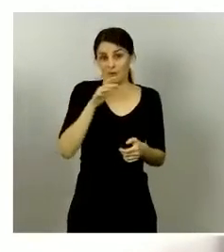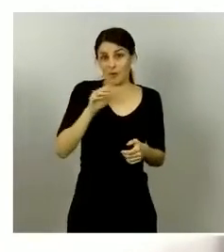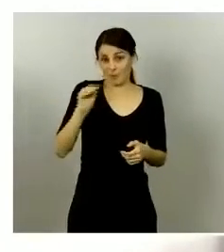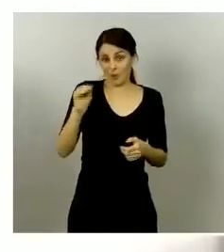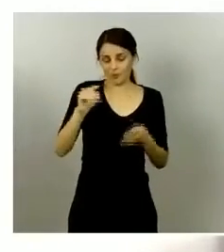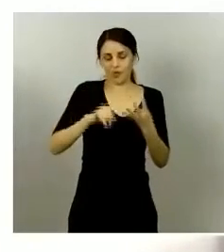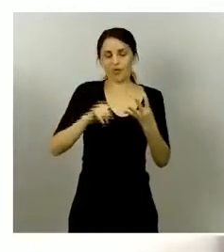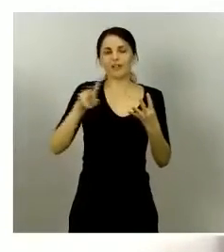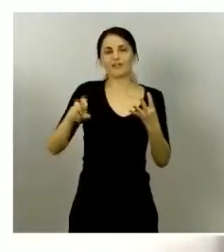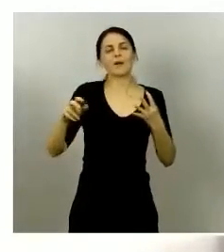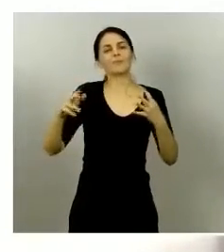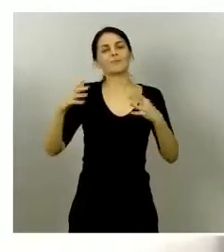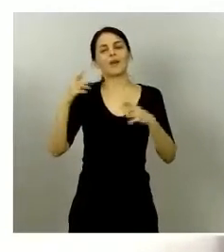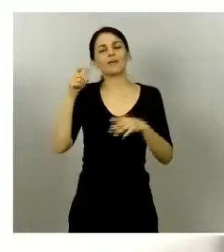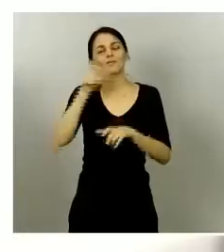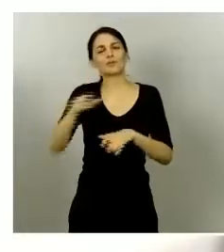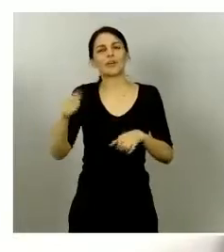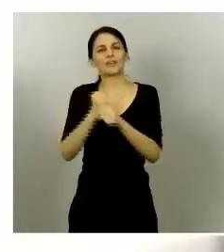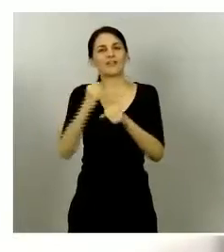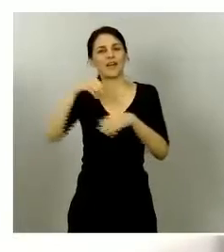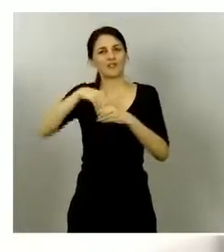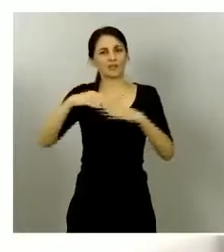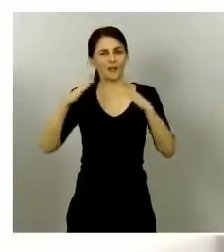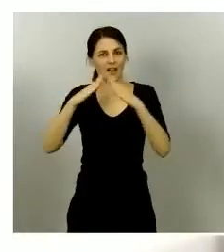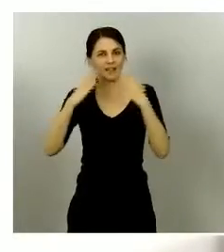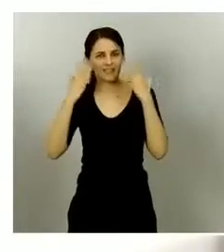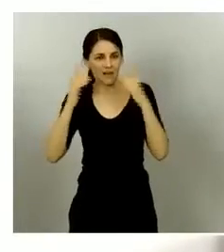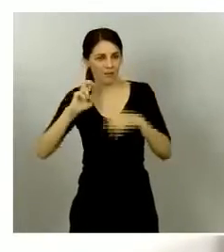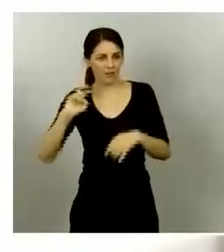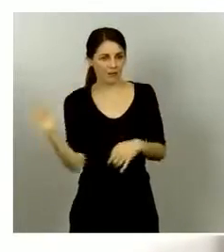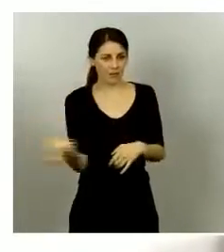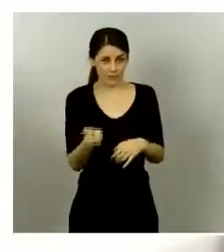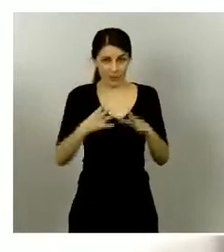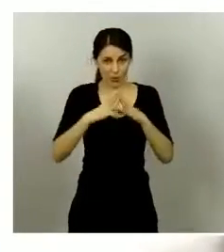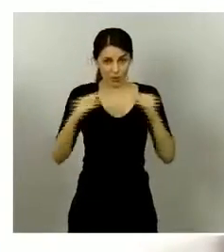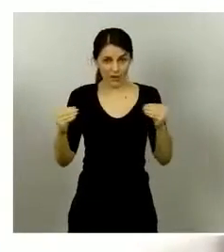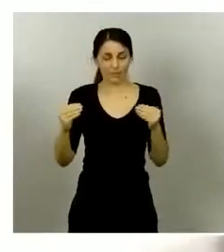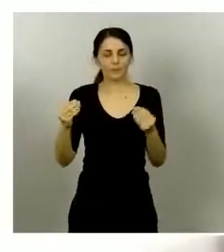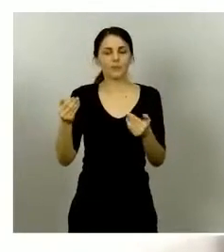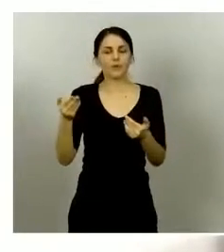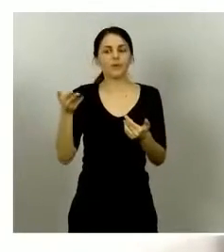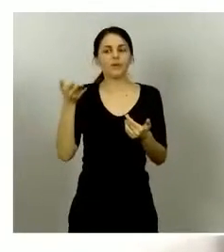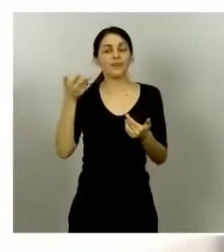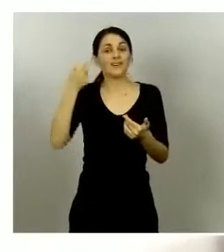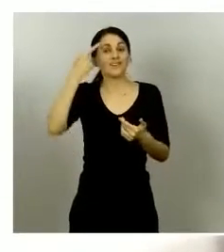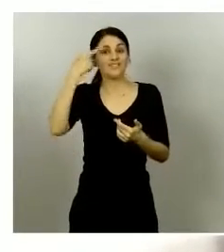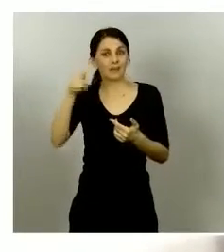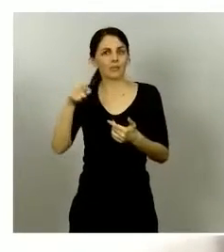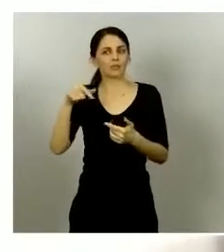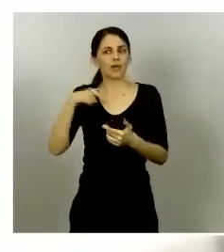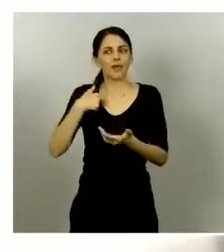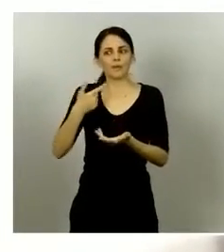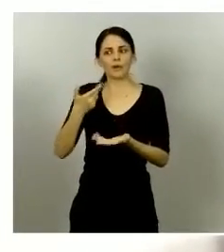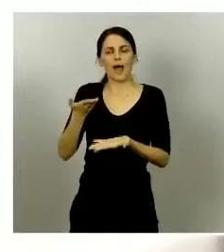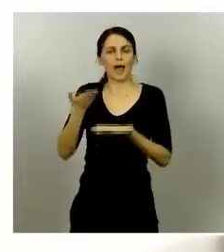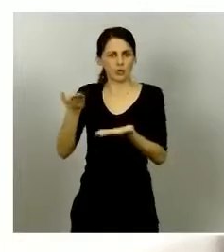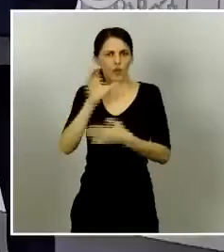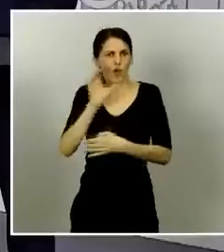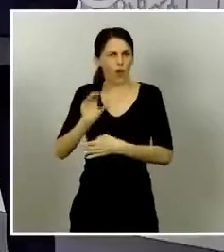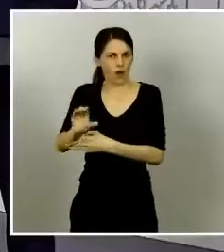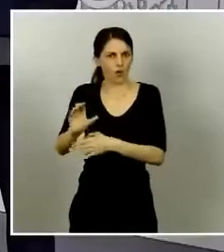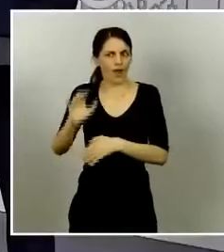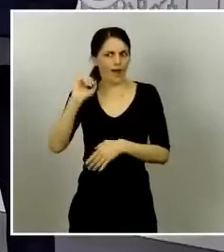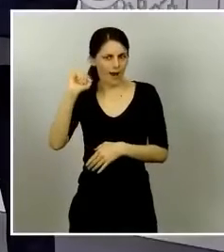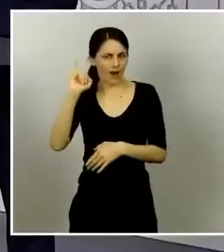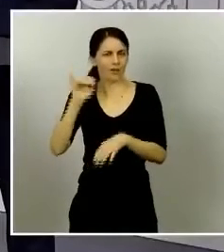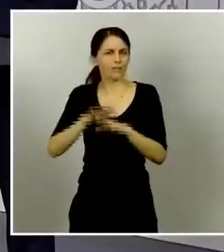sobre las empleadas de hogar. Hay muchas compatriotas mías, al menos 40.000 personas, que son empleadas de hogar y sabemos que disponen de una